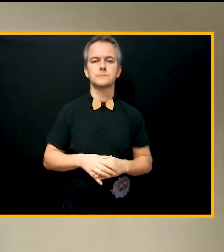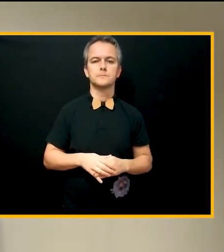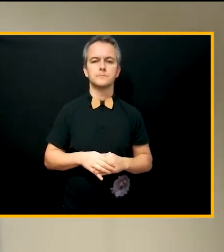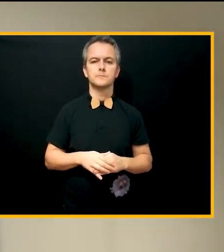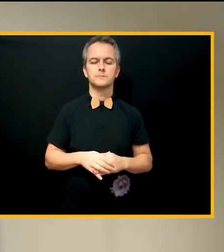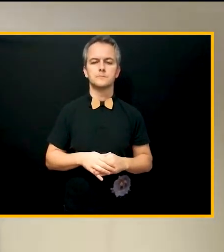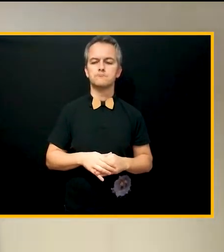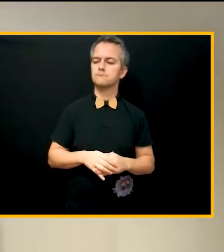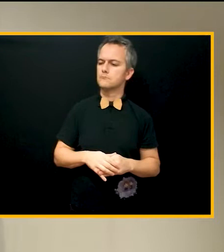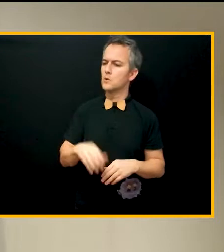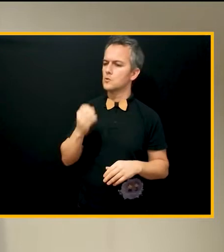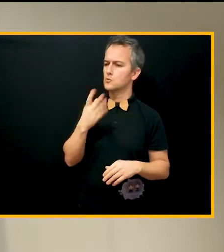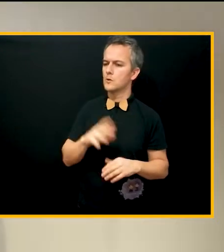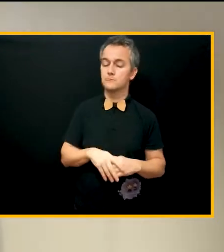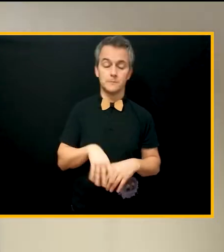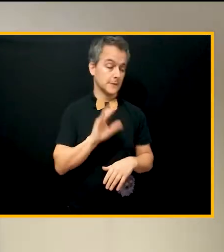¡Qué chulo! Pues sí.